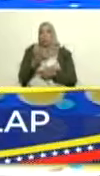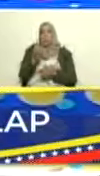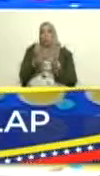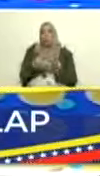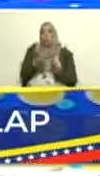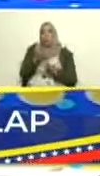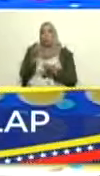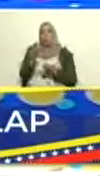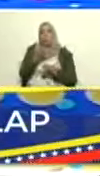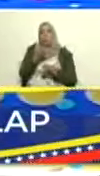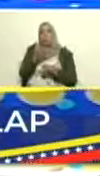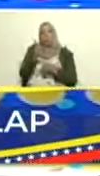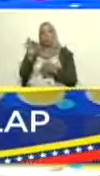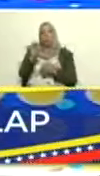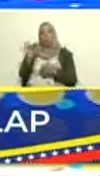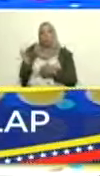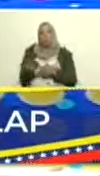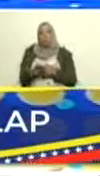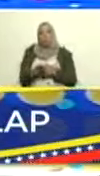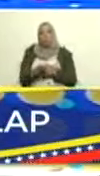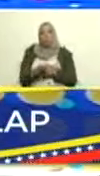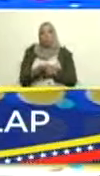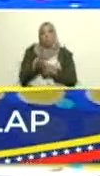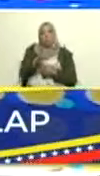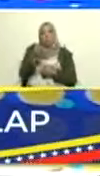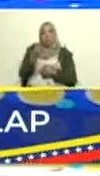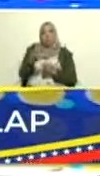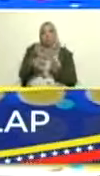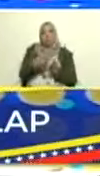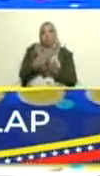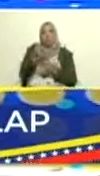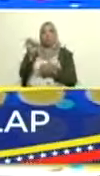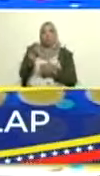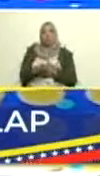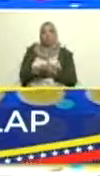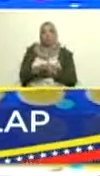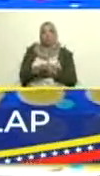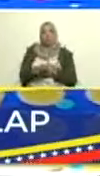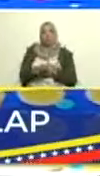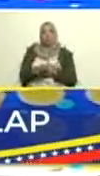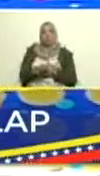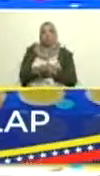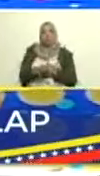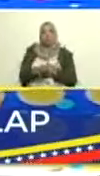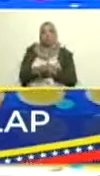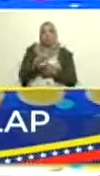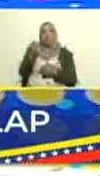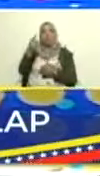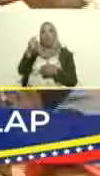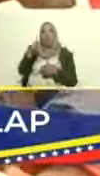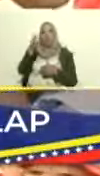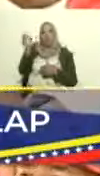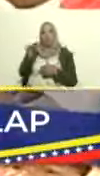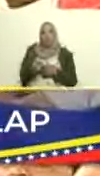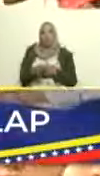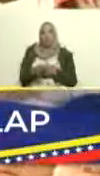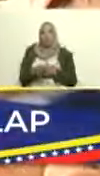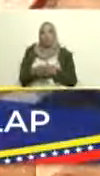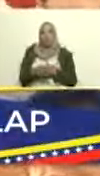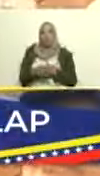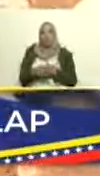2020, 23%. 2021, en plena pandemia, dimos un salto, bajamos a 11% el déficit.